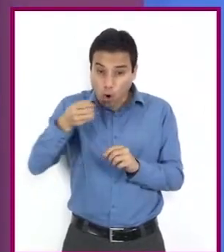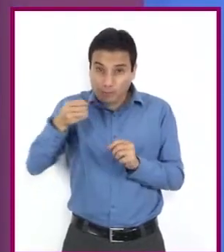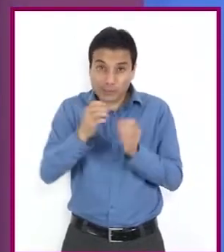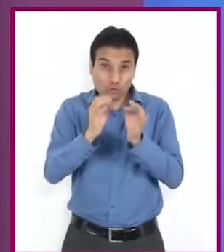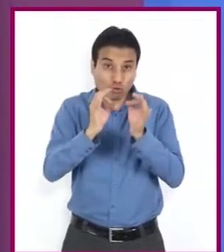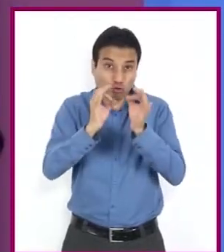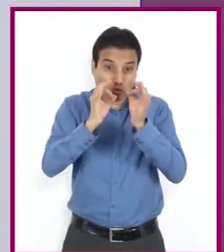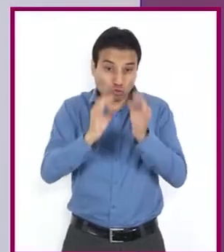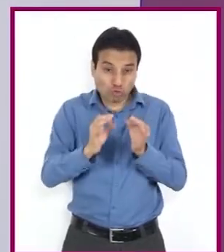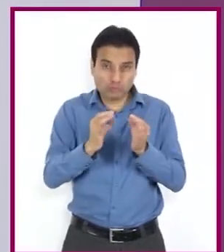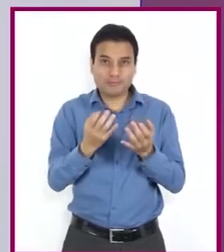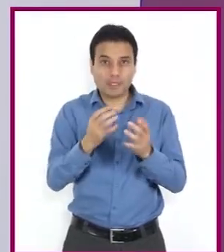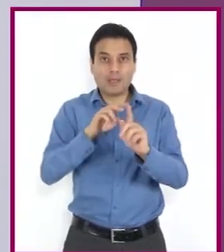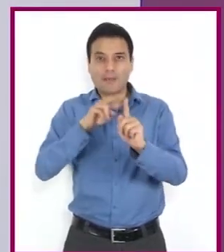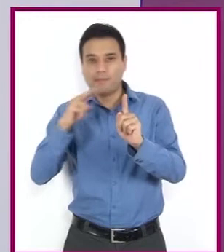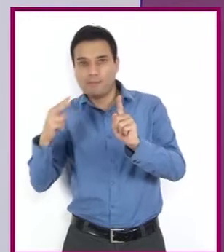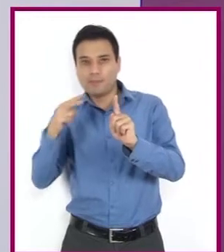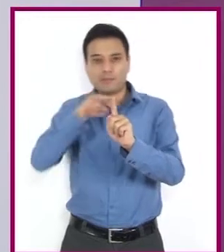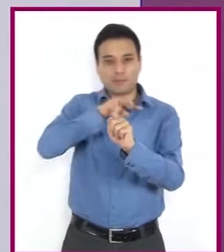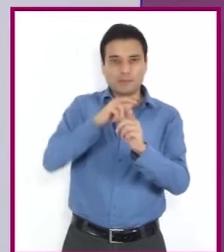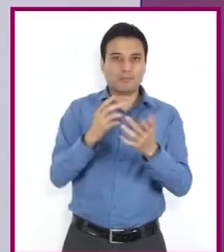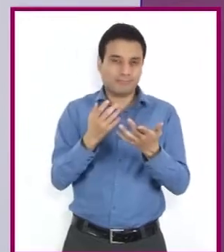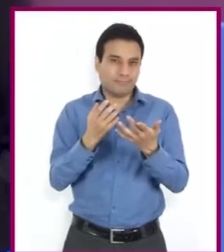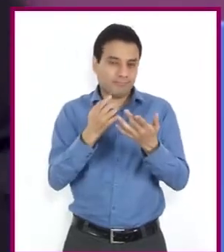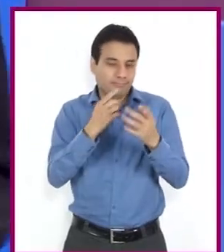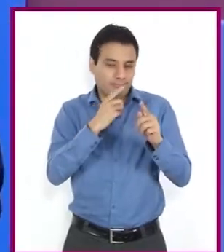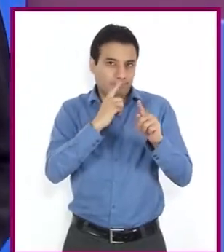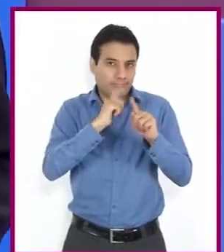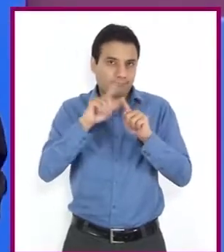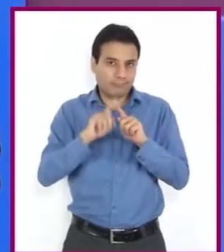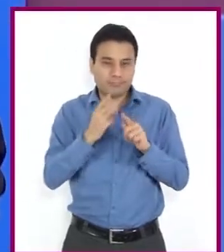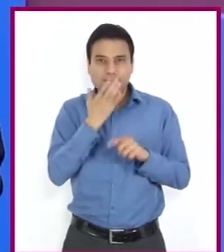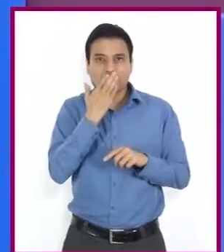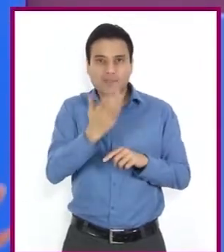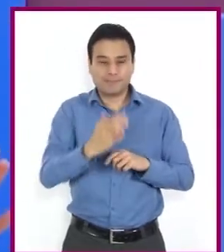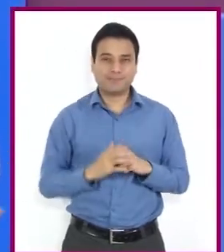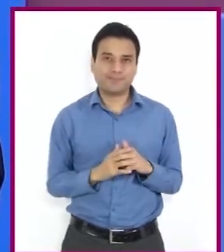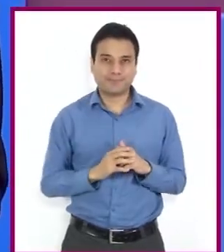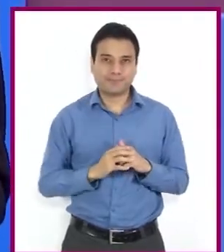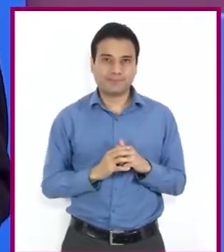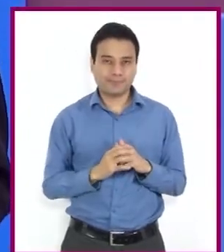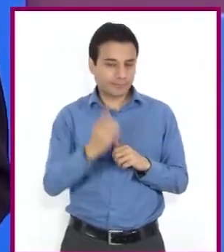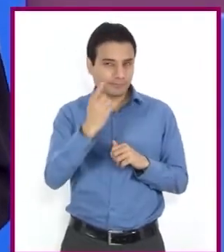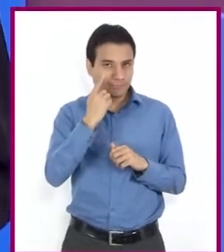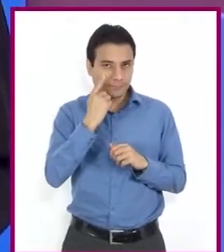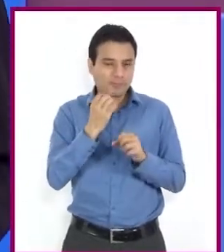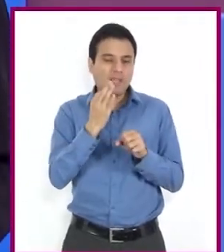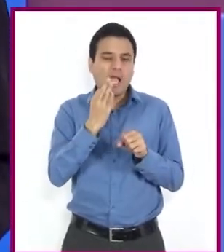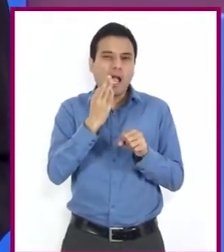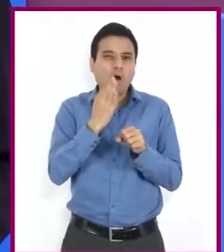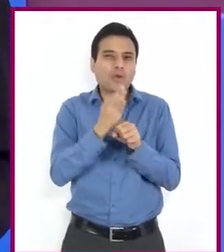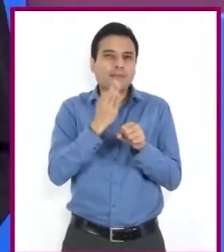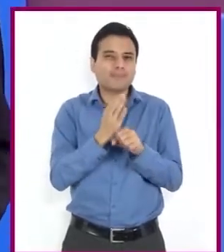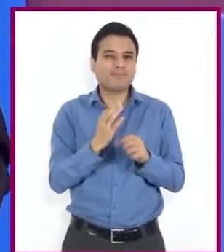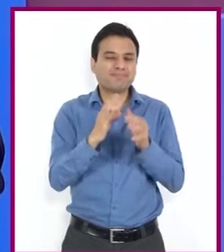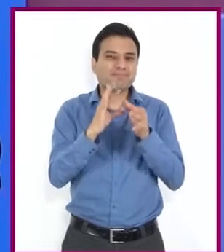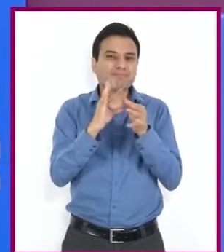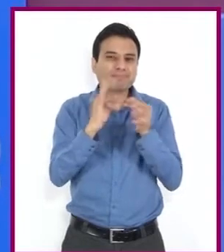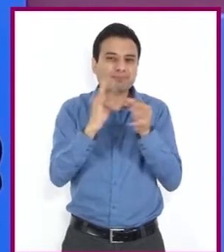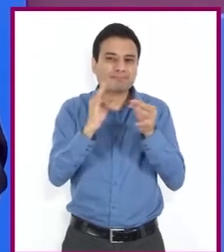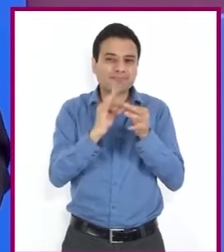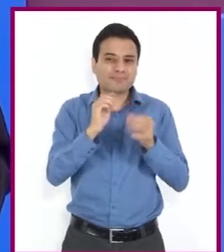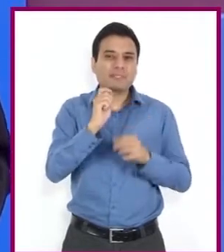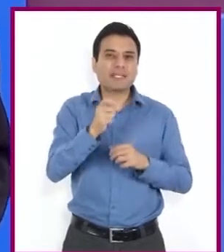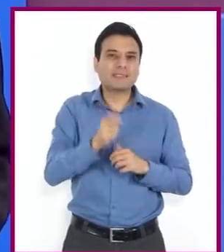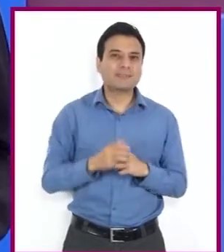perspectivas, puede comunicar ciertos mensajes. Ahora, lo que nos toca conocer es qué